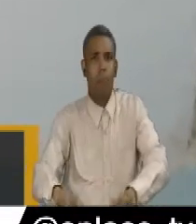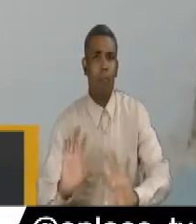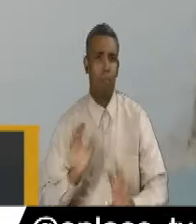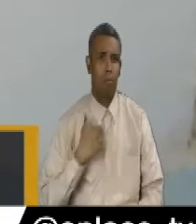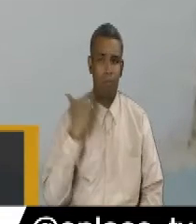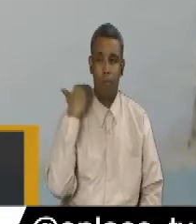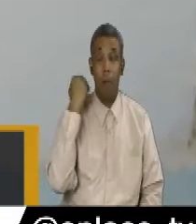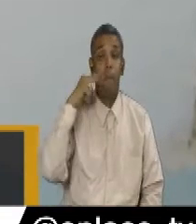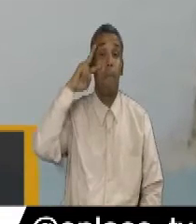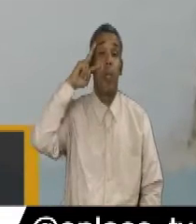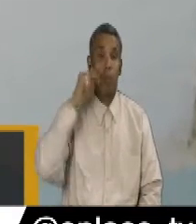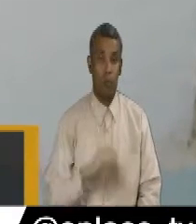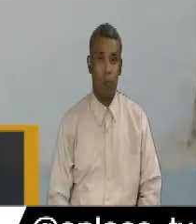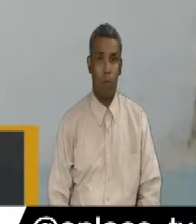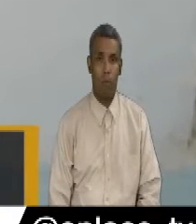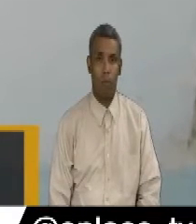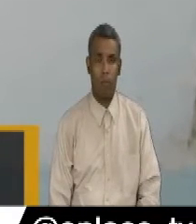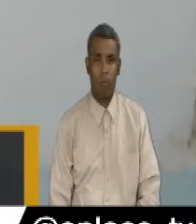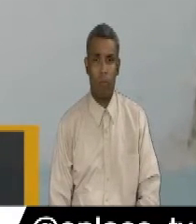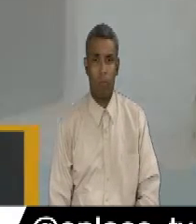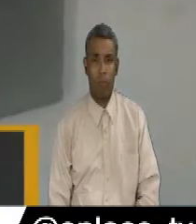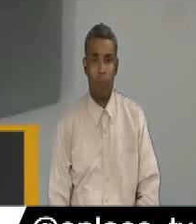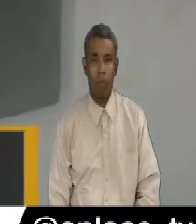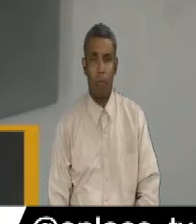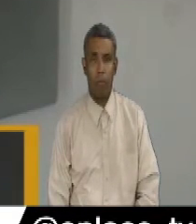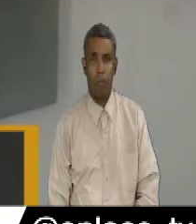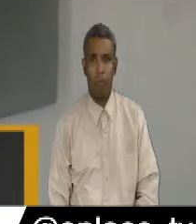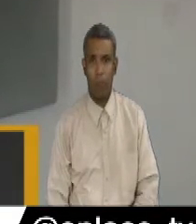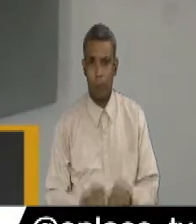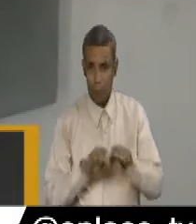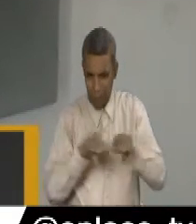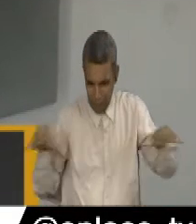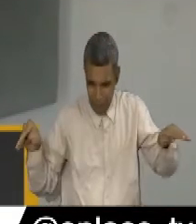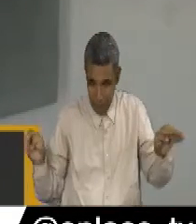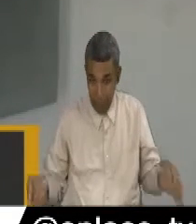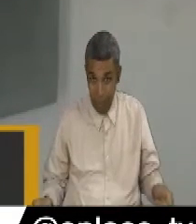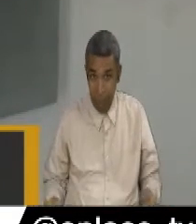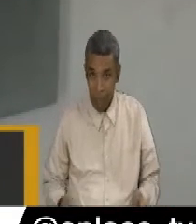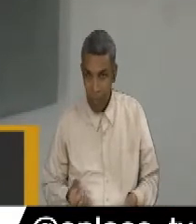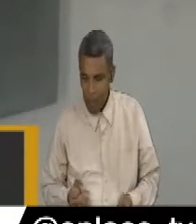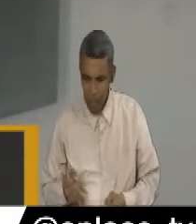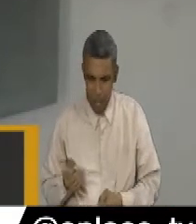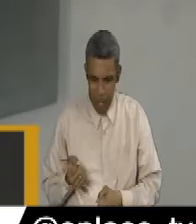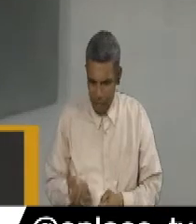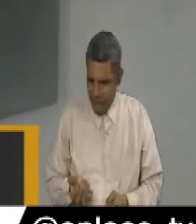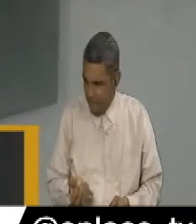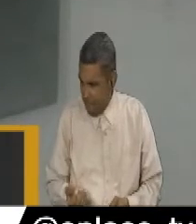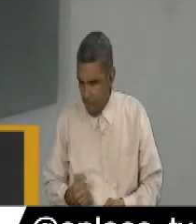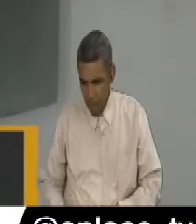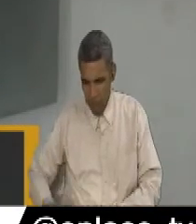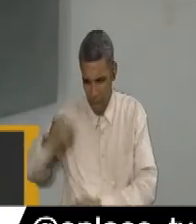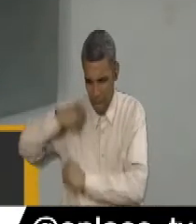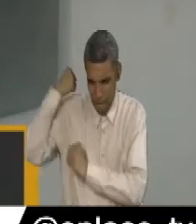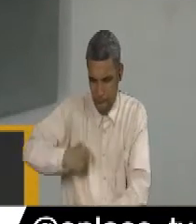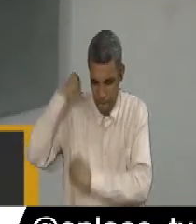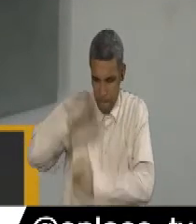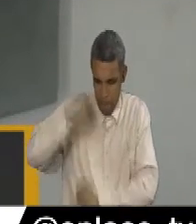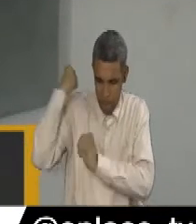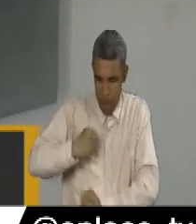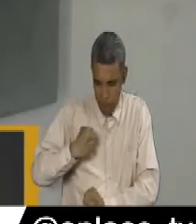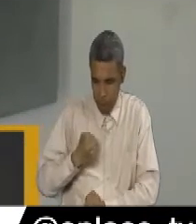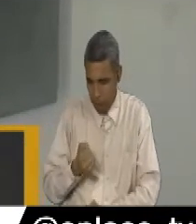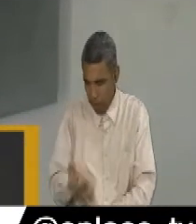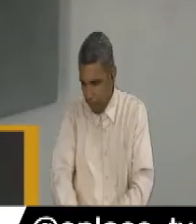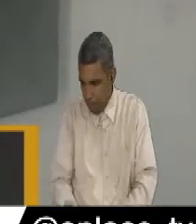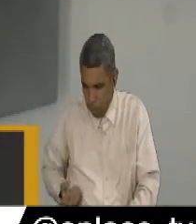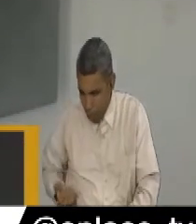fechoría. O sea, me violaron el escritorio, me sacaron la plata, se llevaron los celulares, me llevaron la plata